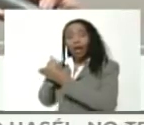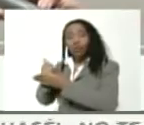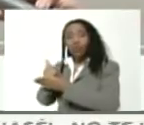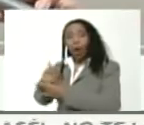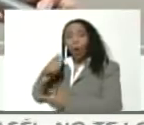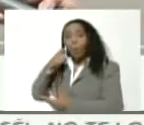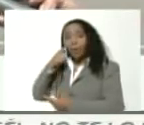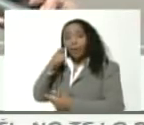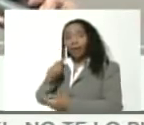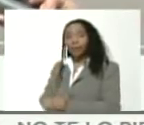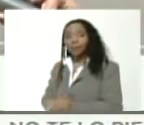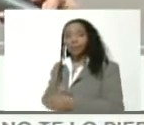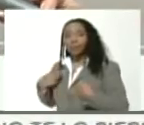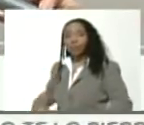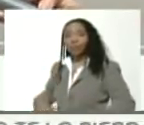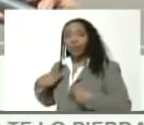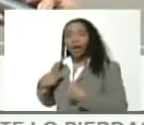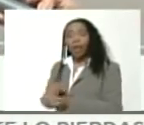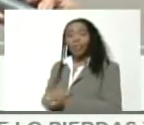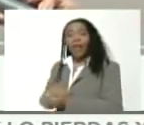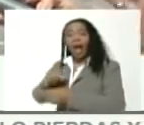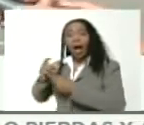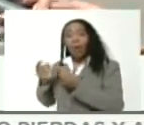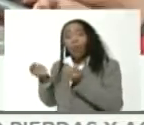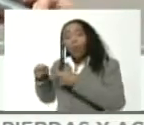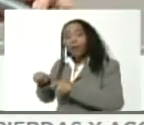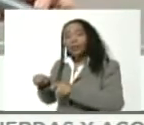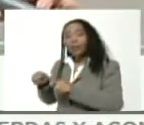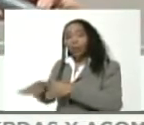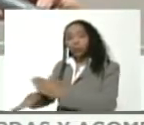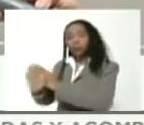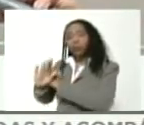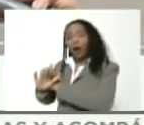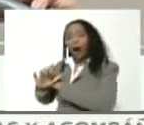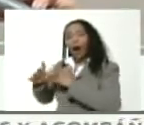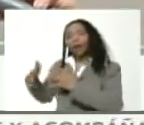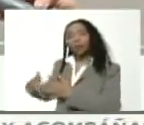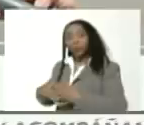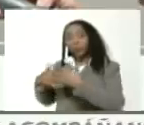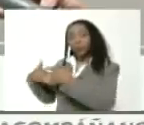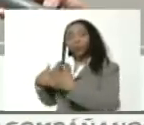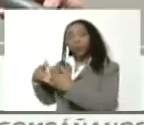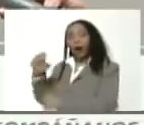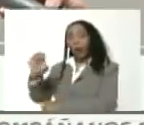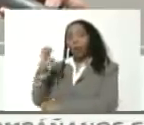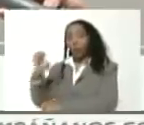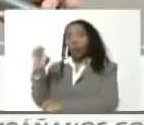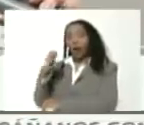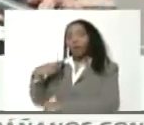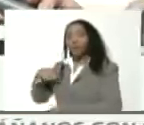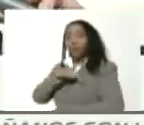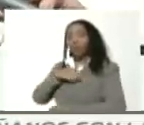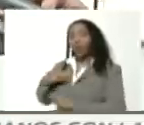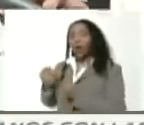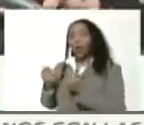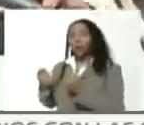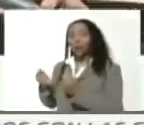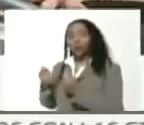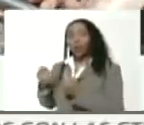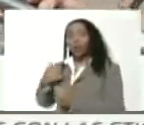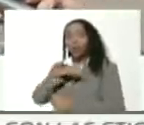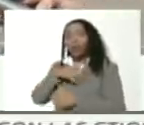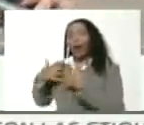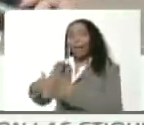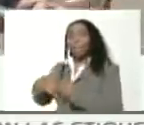o de las cuentas bloqueadas en Estados Unidos, en Europa, o de nuestros recursos por nuestra